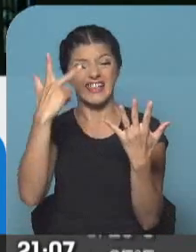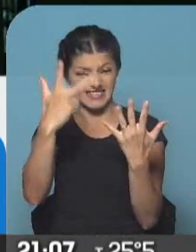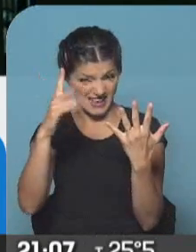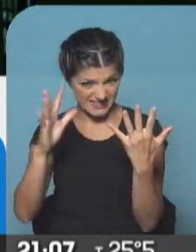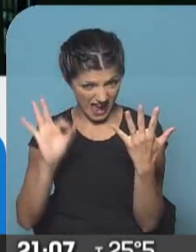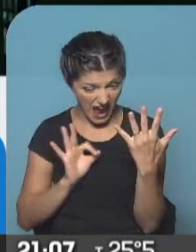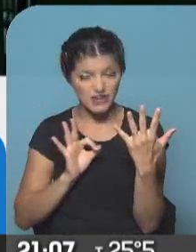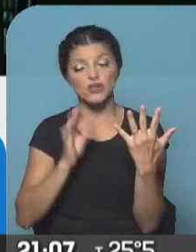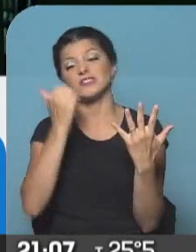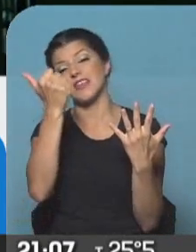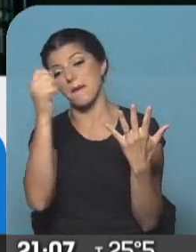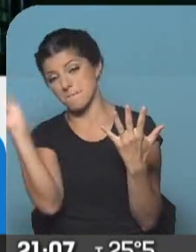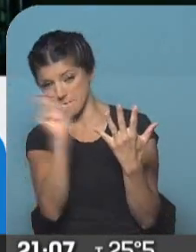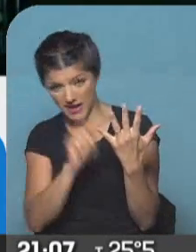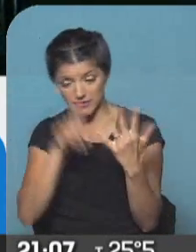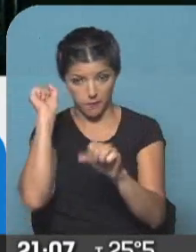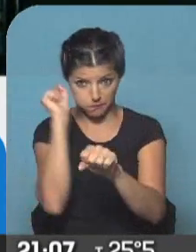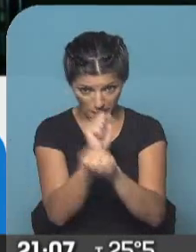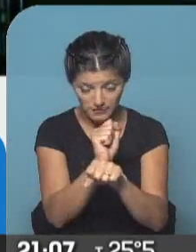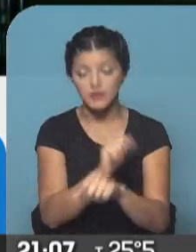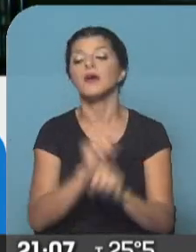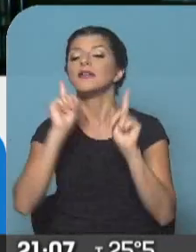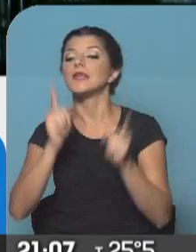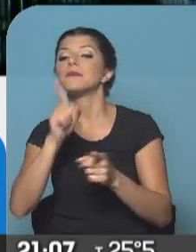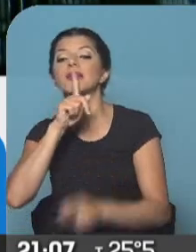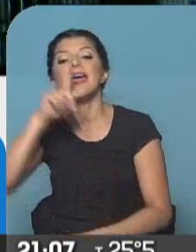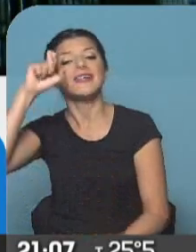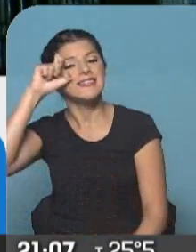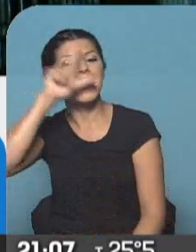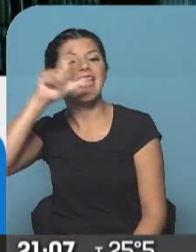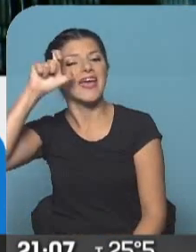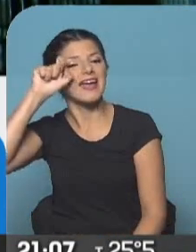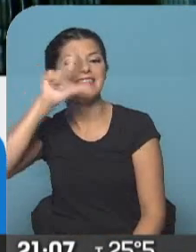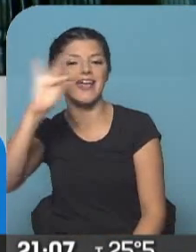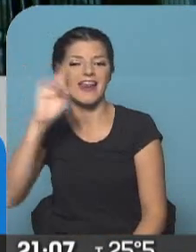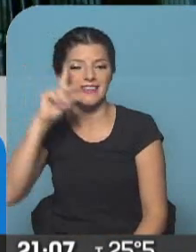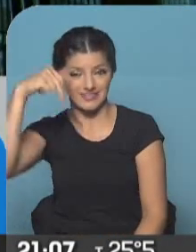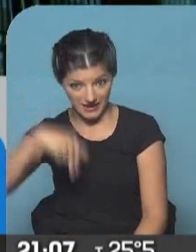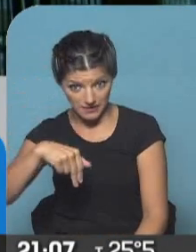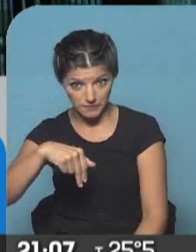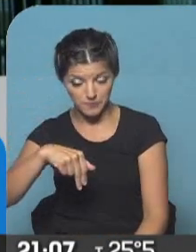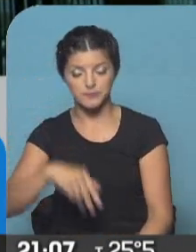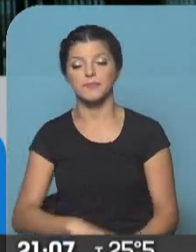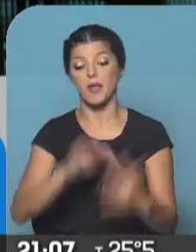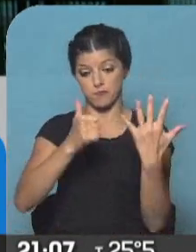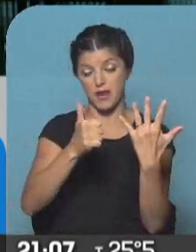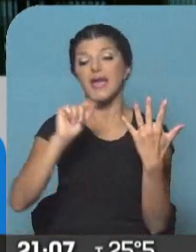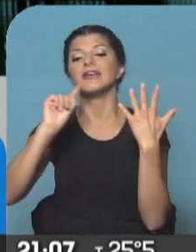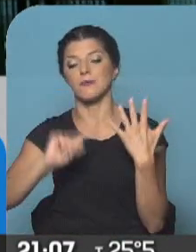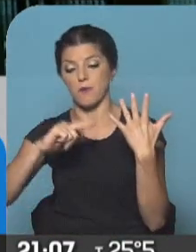meses, al igual que Carlos Telleldín, y la absolución del comisario Fino